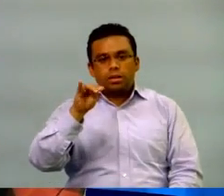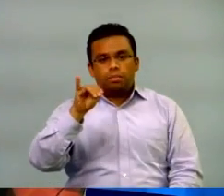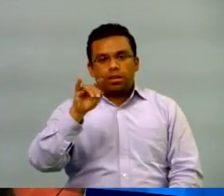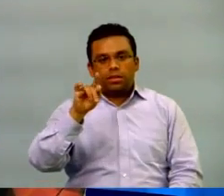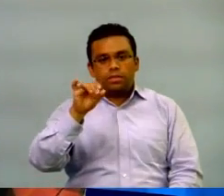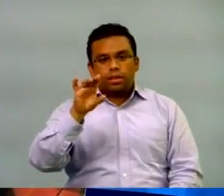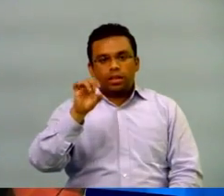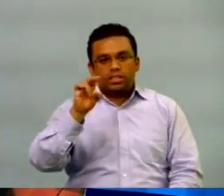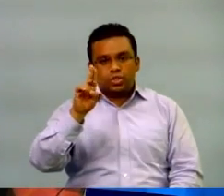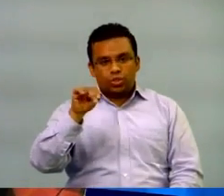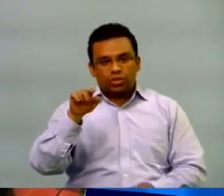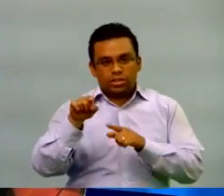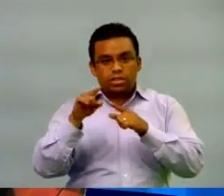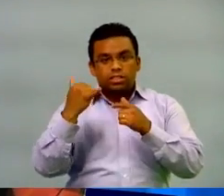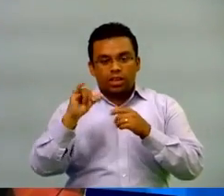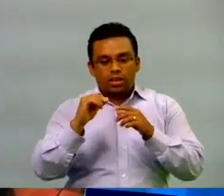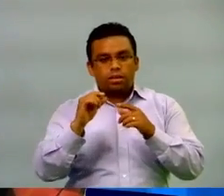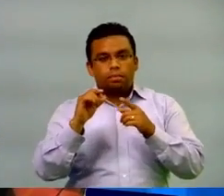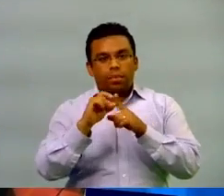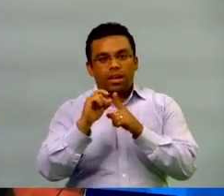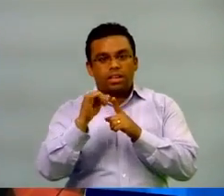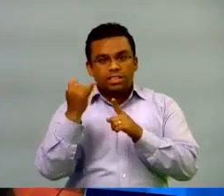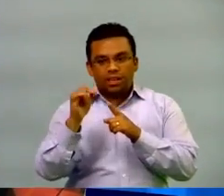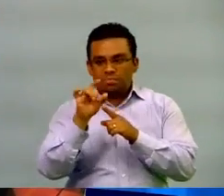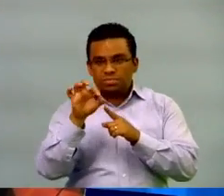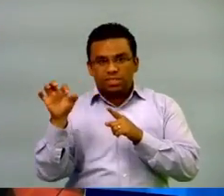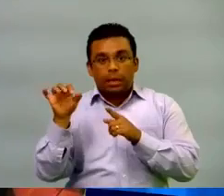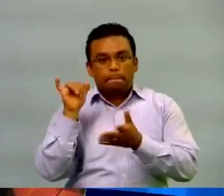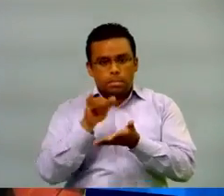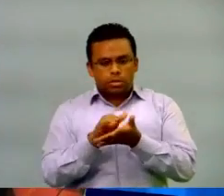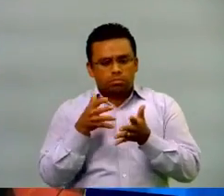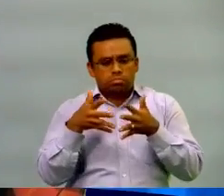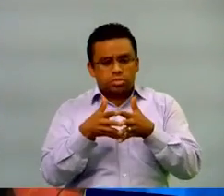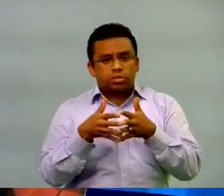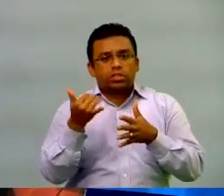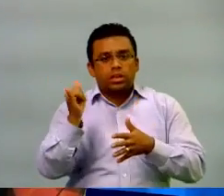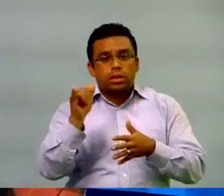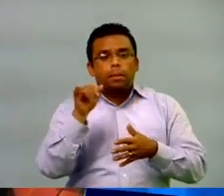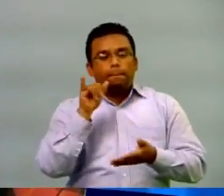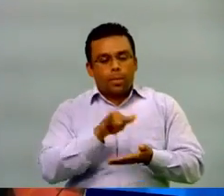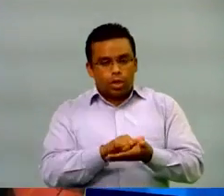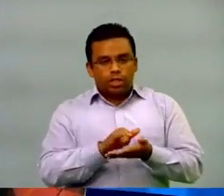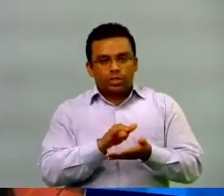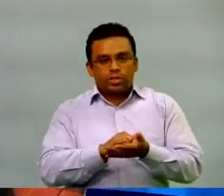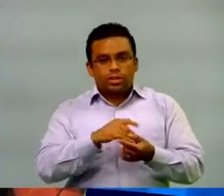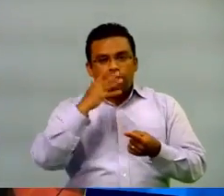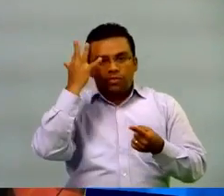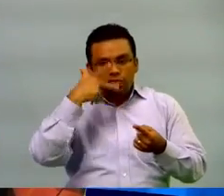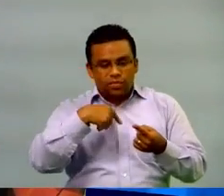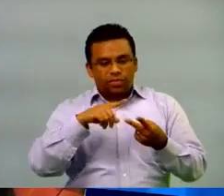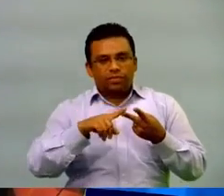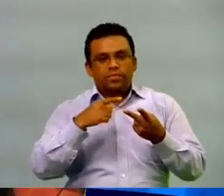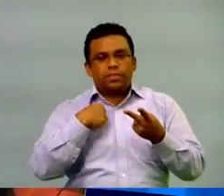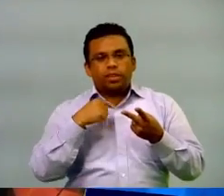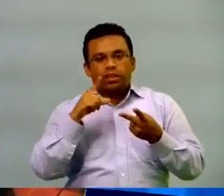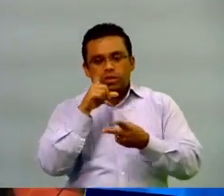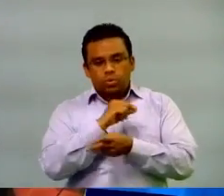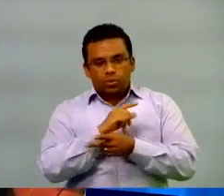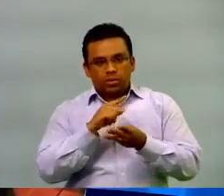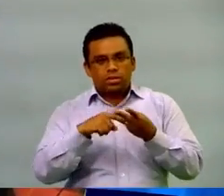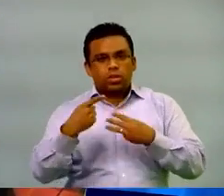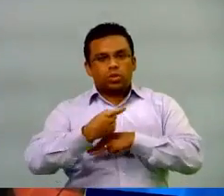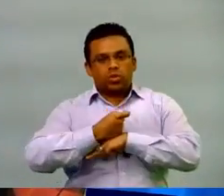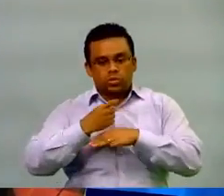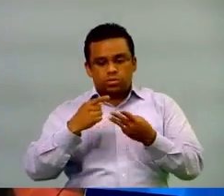decía anteriormente, involucrada. Entonces, esas redes se hacen necesarias para que esas experiencias que se están viviendo, no solo acá en